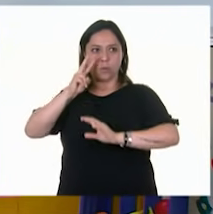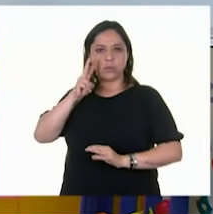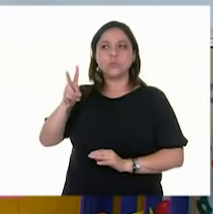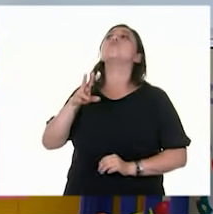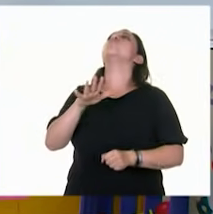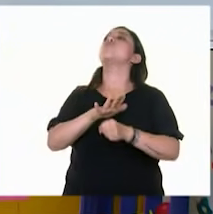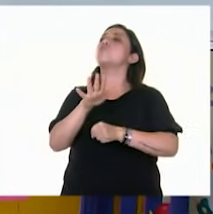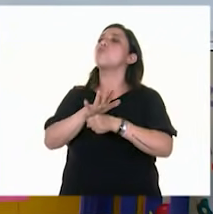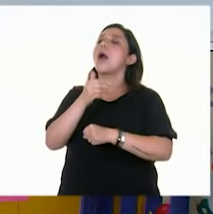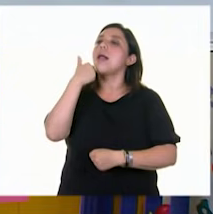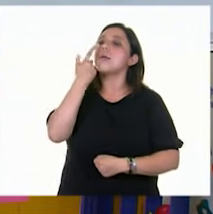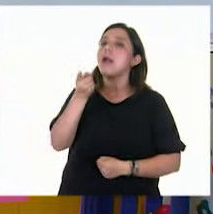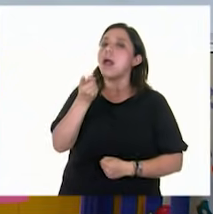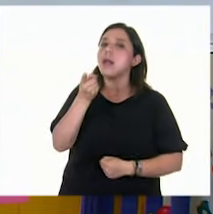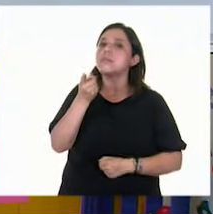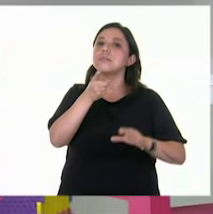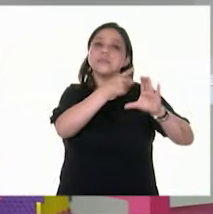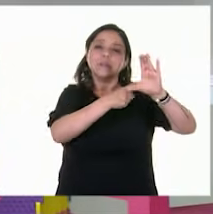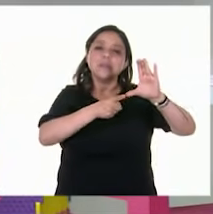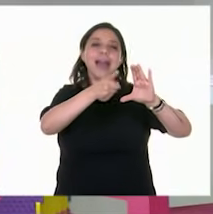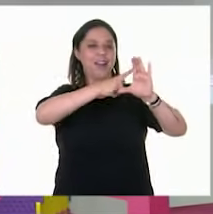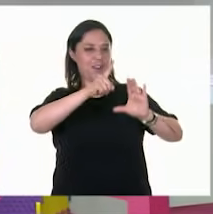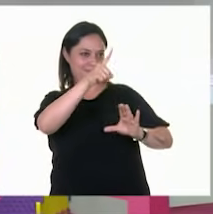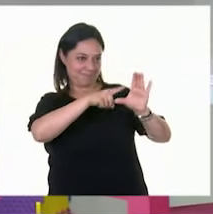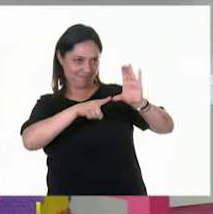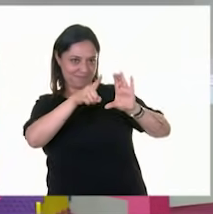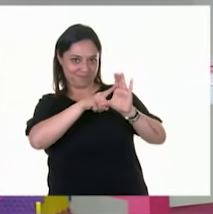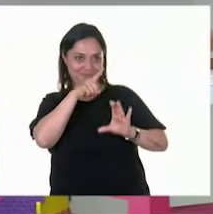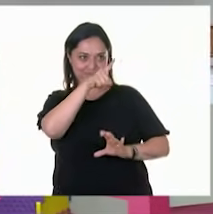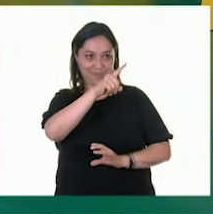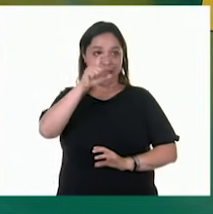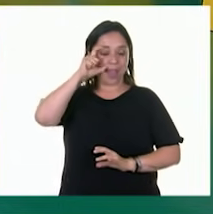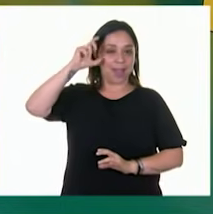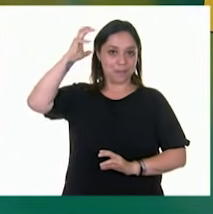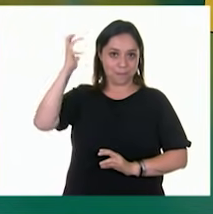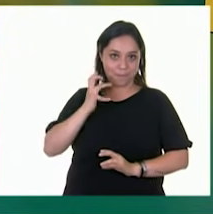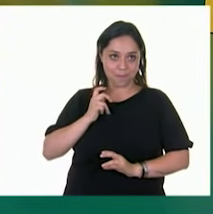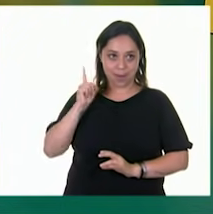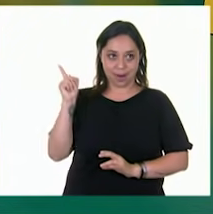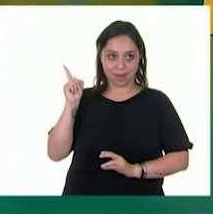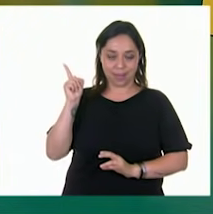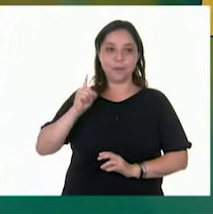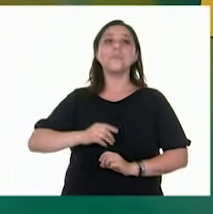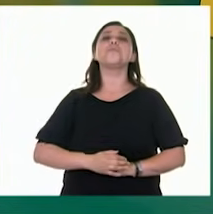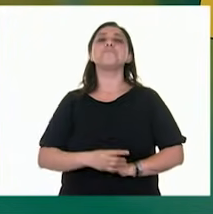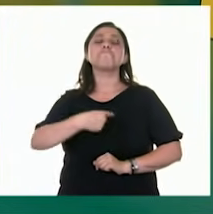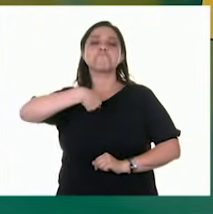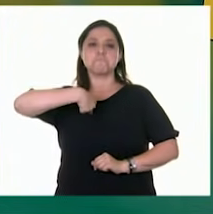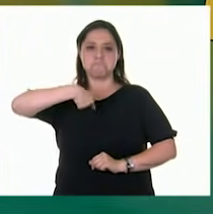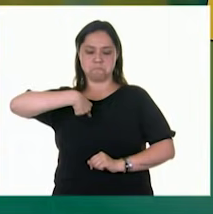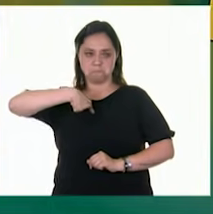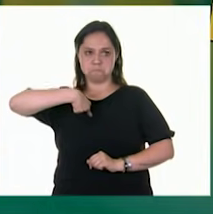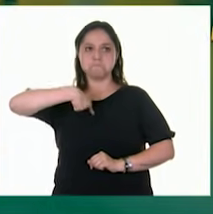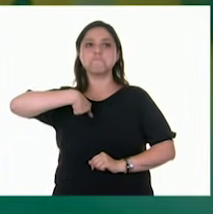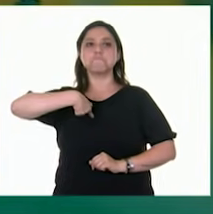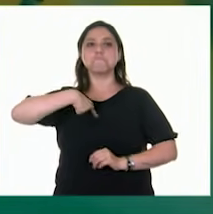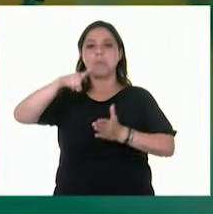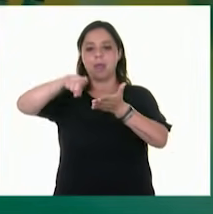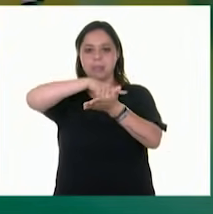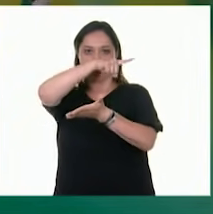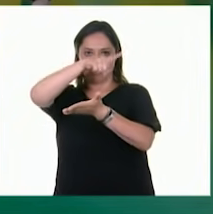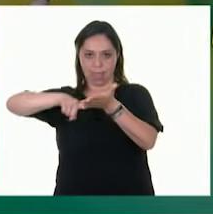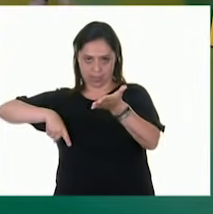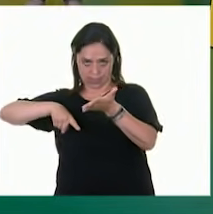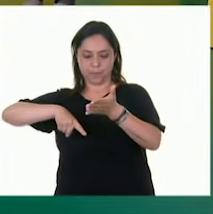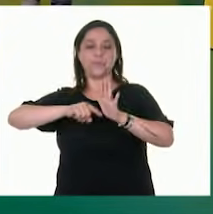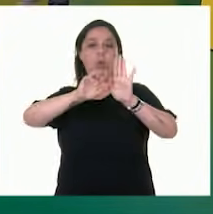Mariana? ¿Círculo? ¿Tacho? Círculo. Círculo. Muy bien. Te paso tus circulitos y yo me quedo mis taches. Entonces,